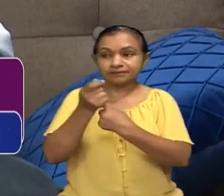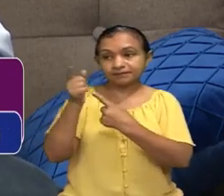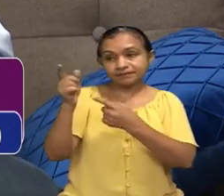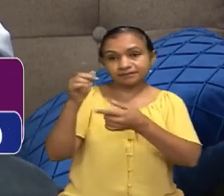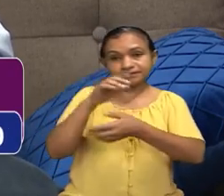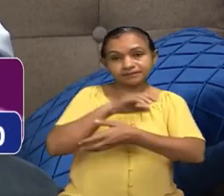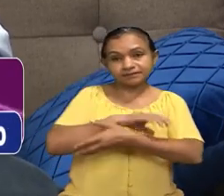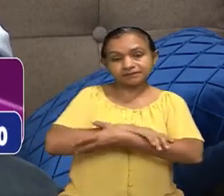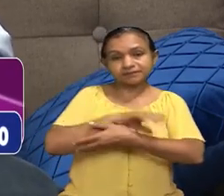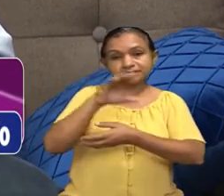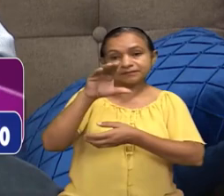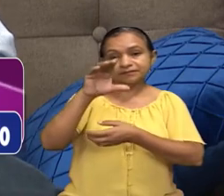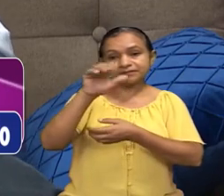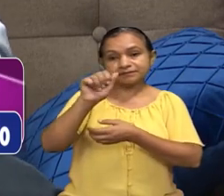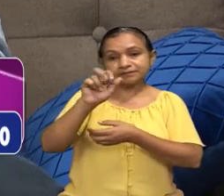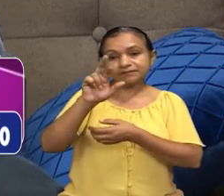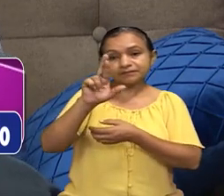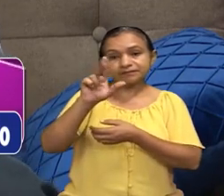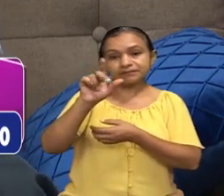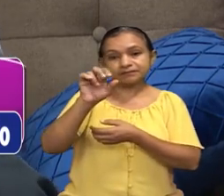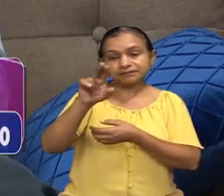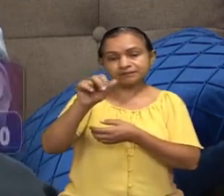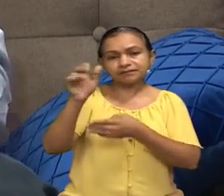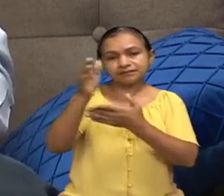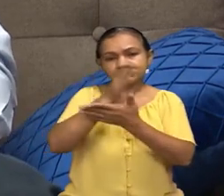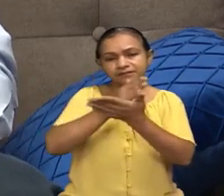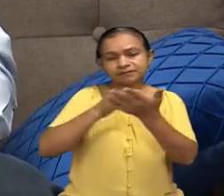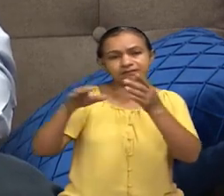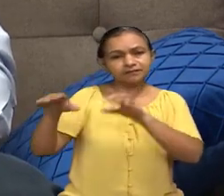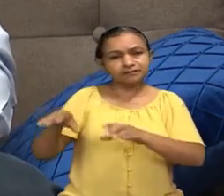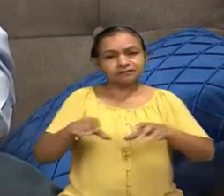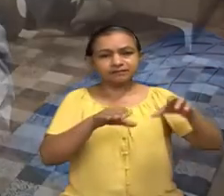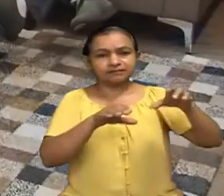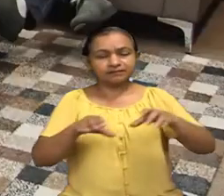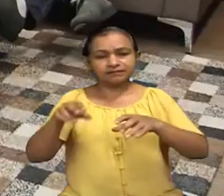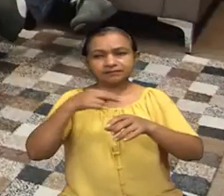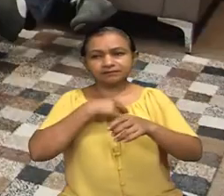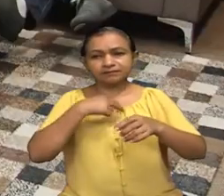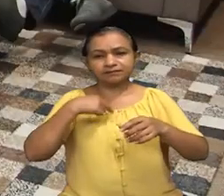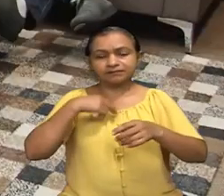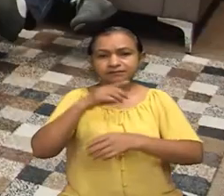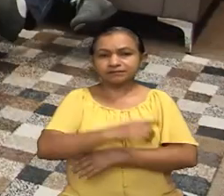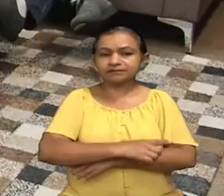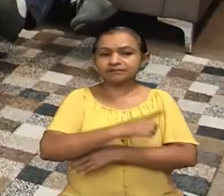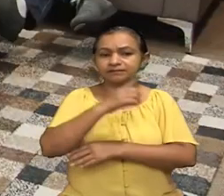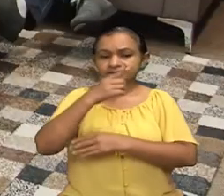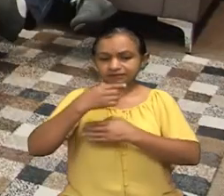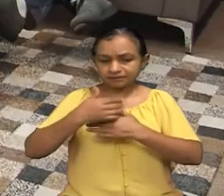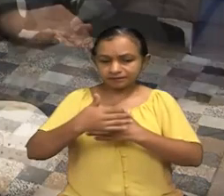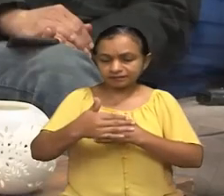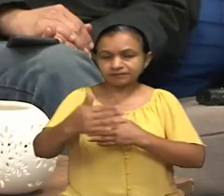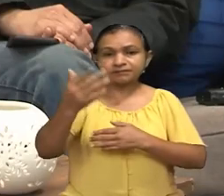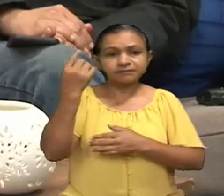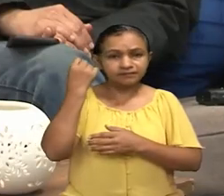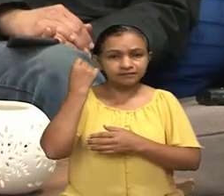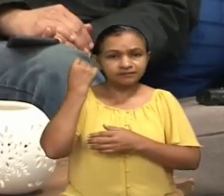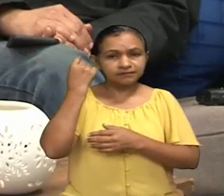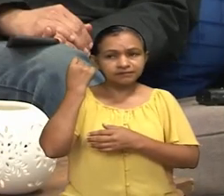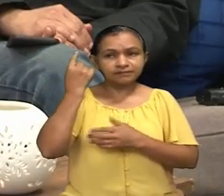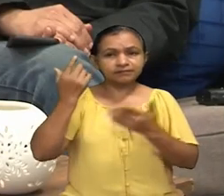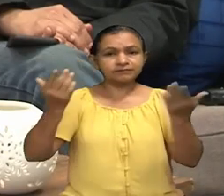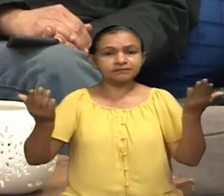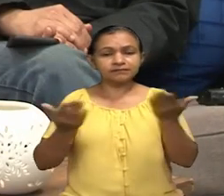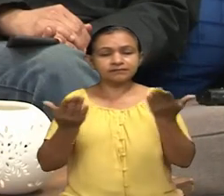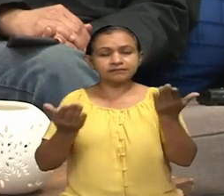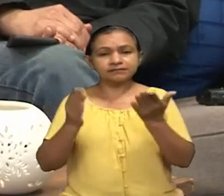líneas de trabajo. Usted mencionaba algunos ejercicios que van a estar realizándose para conmemorar este día. Entender un poquito,